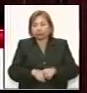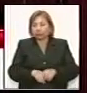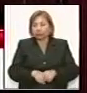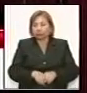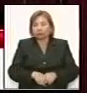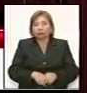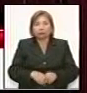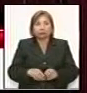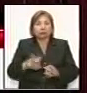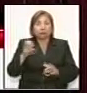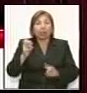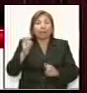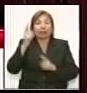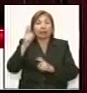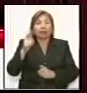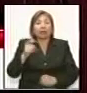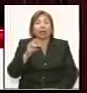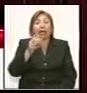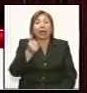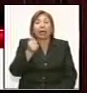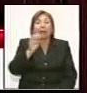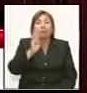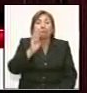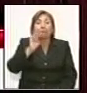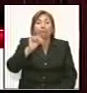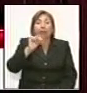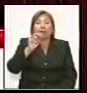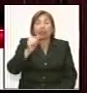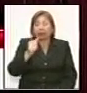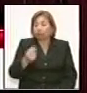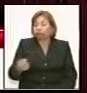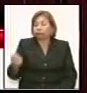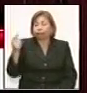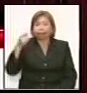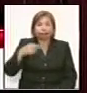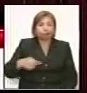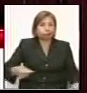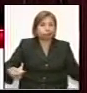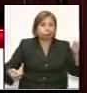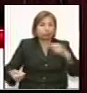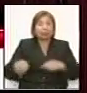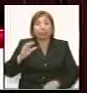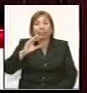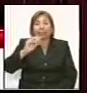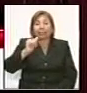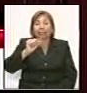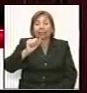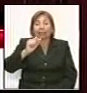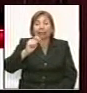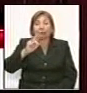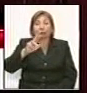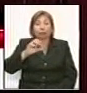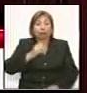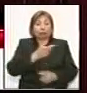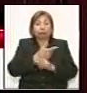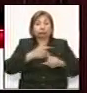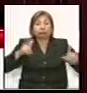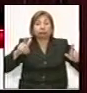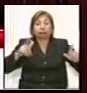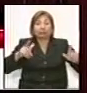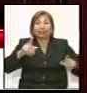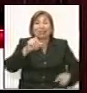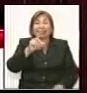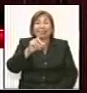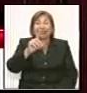famoso asalto a la embajada peruana en La Habana, que produjo una inmigración tremenda, que Castro abrió las cárceles y sacó a